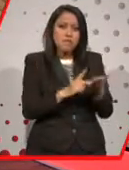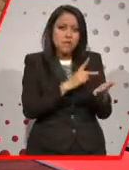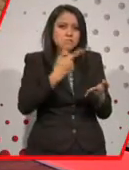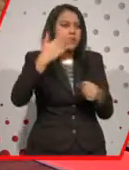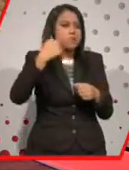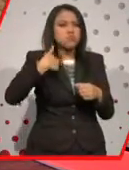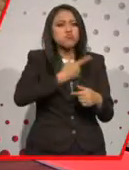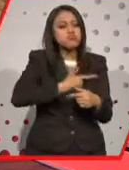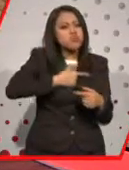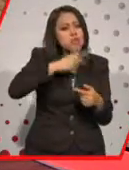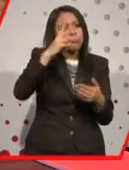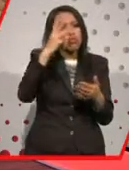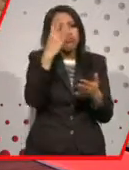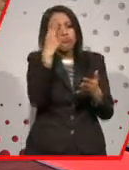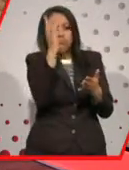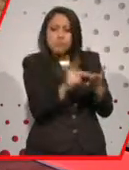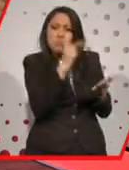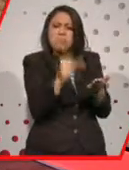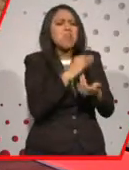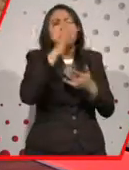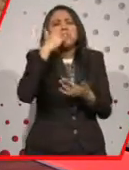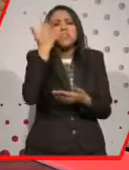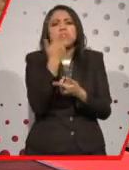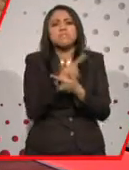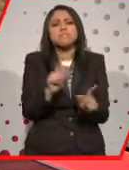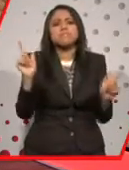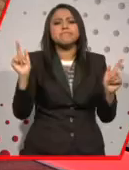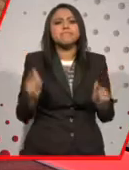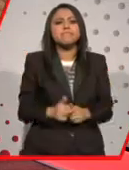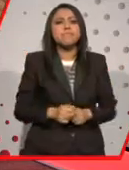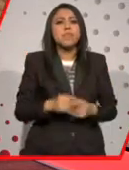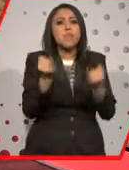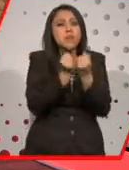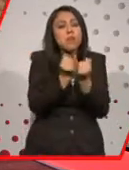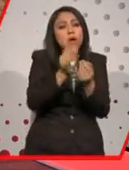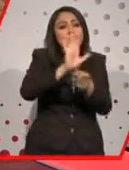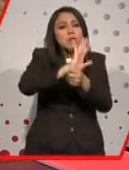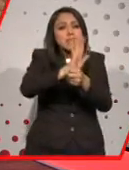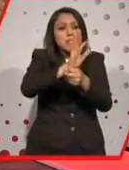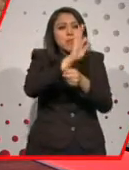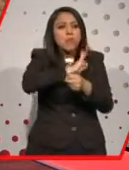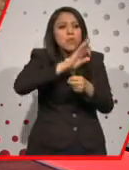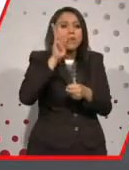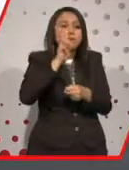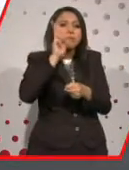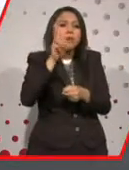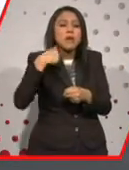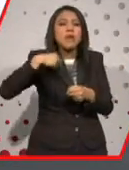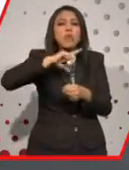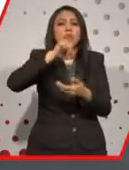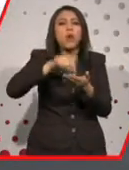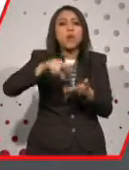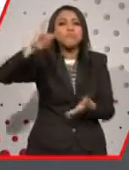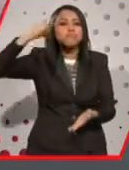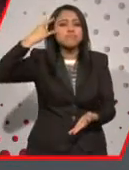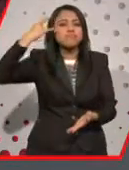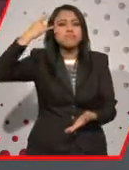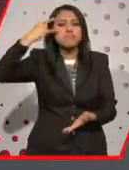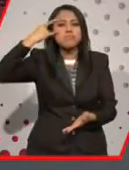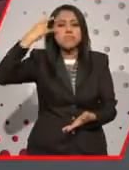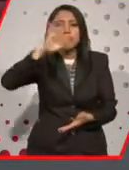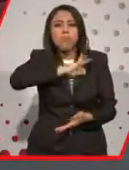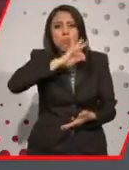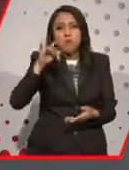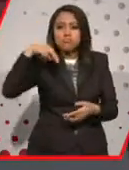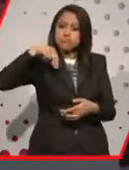Algo importante que te decir, el cine también lo proyectamos en la calle, en distintos monumentos históricos de la ciudad de Campeche. O sea, entonces, me vas a obligar a caminar por